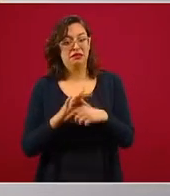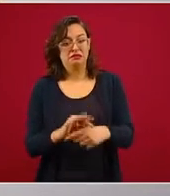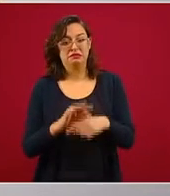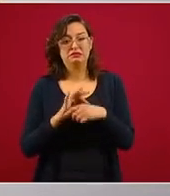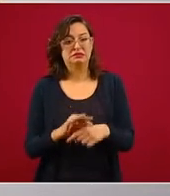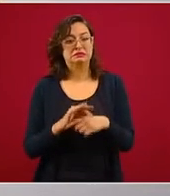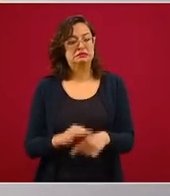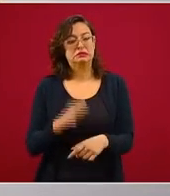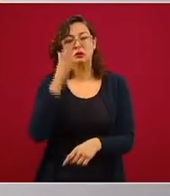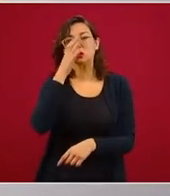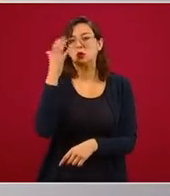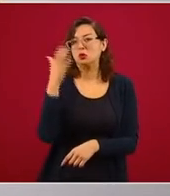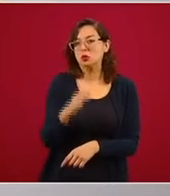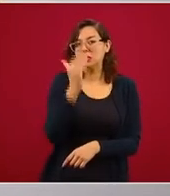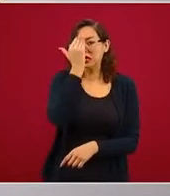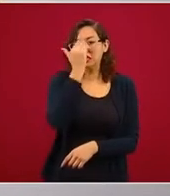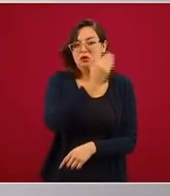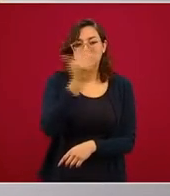amarga, perversa.